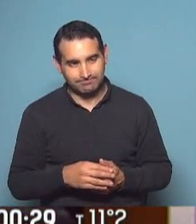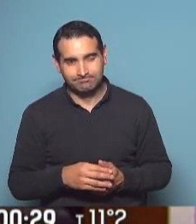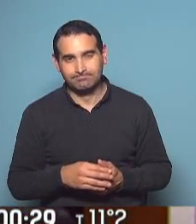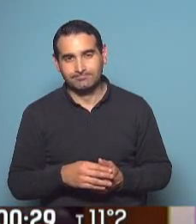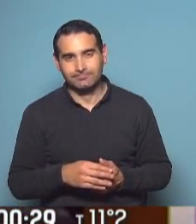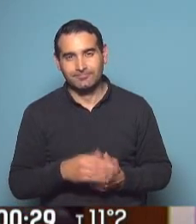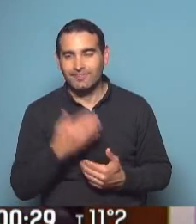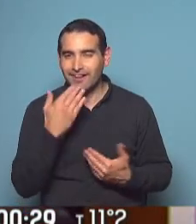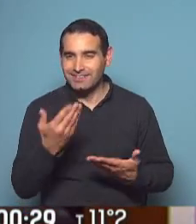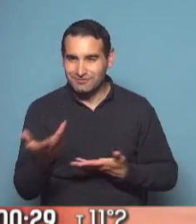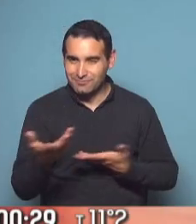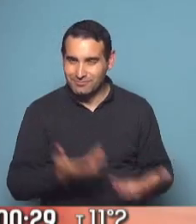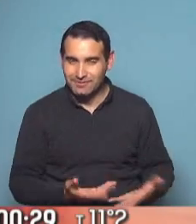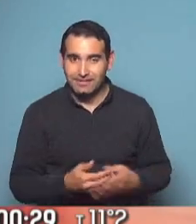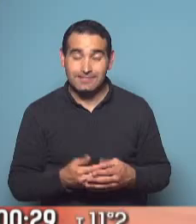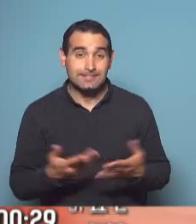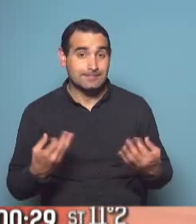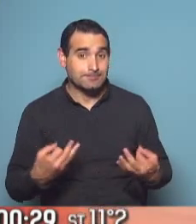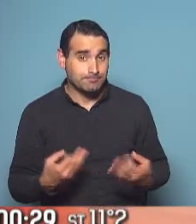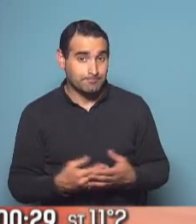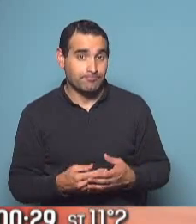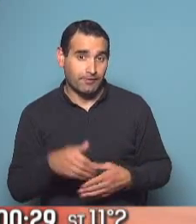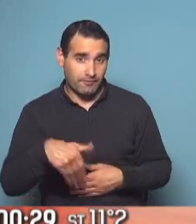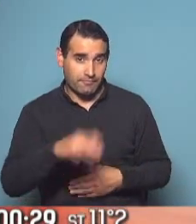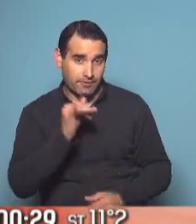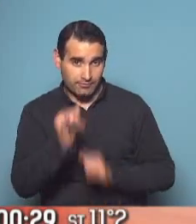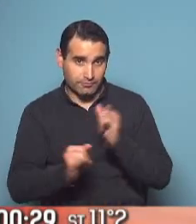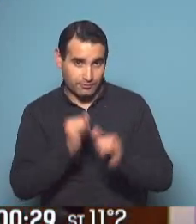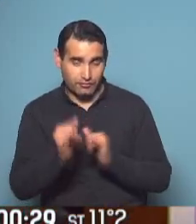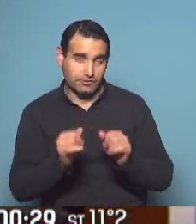gracias por la invitación. Y vamos a seguir charlando de economía, por supuesto. Gracias.